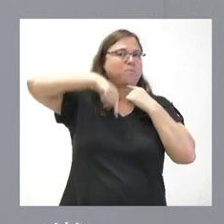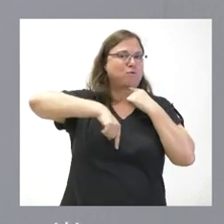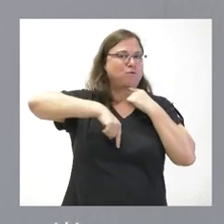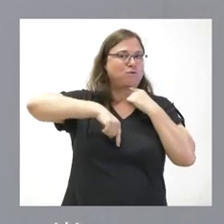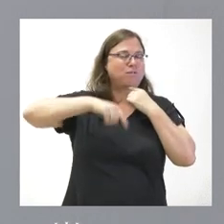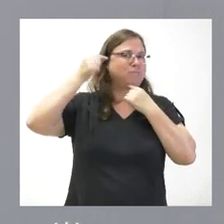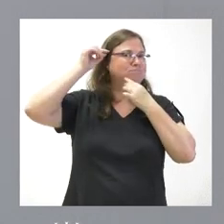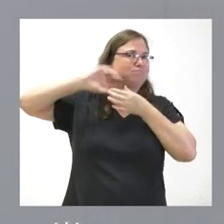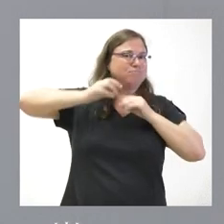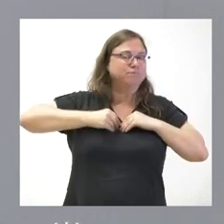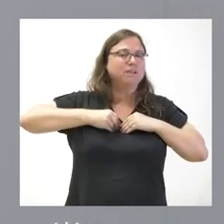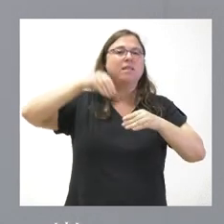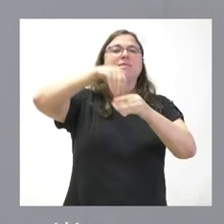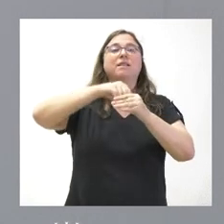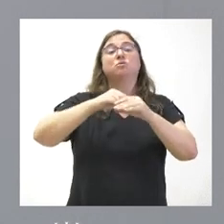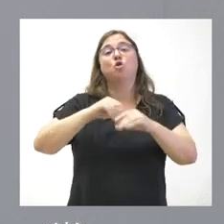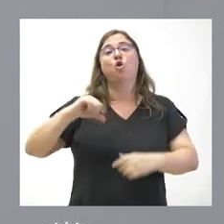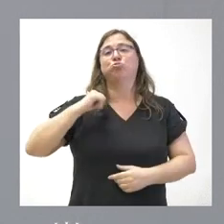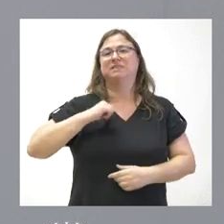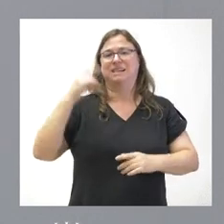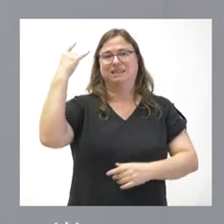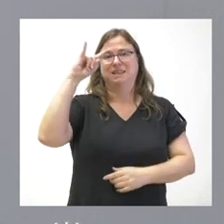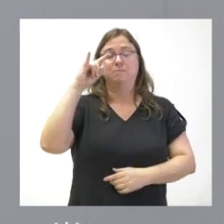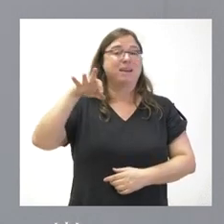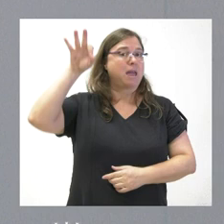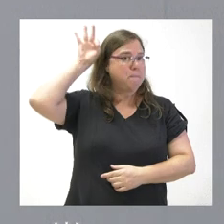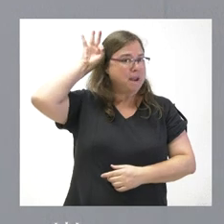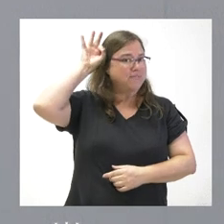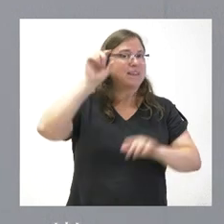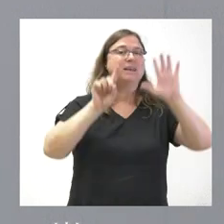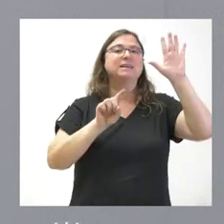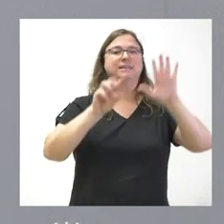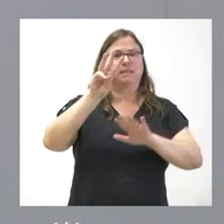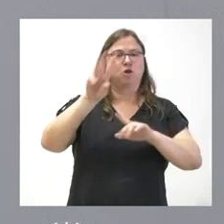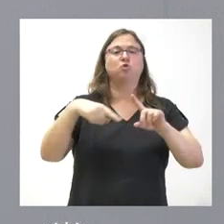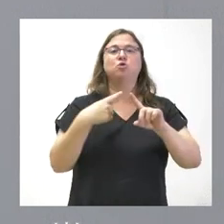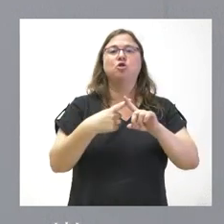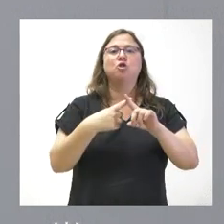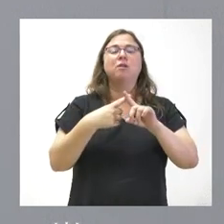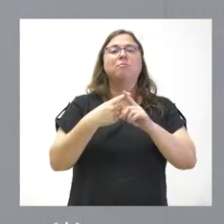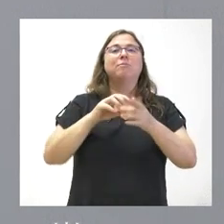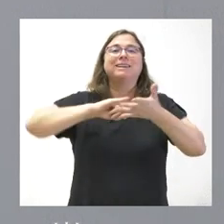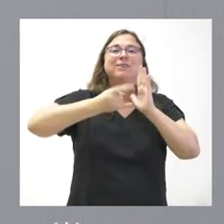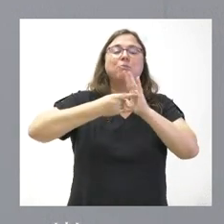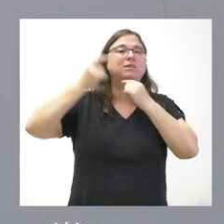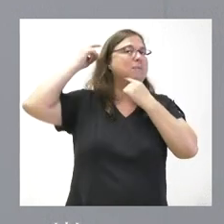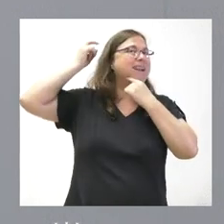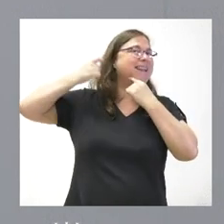complejo universitario de Salamanca son 68 implantes cocleares y un equipo de neuronavegador especial